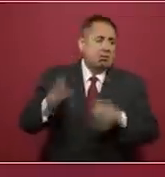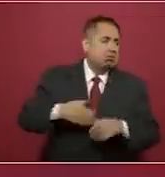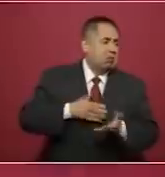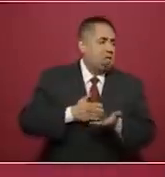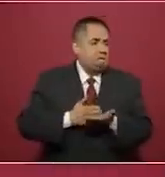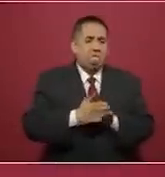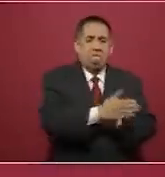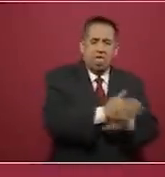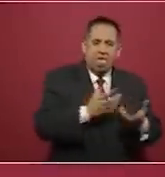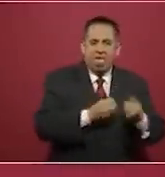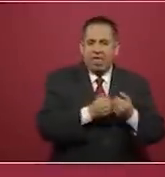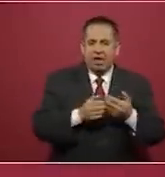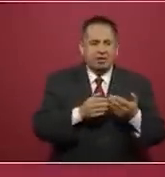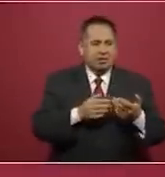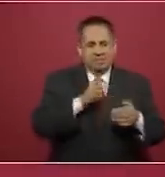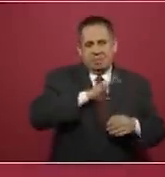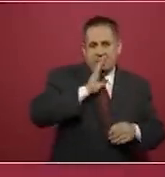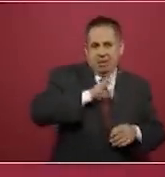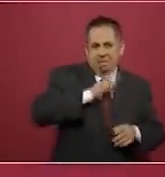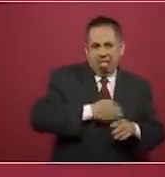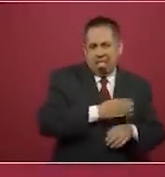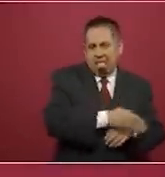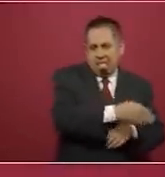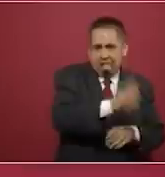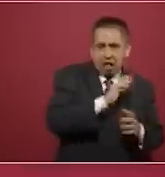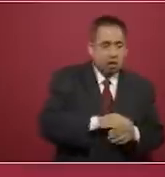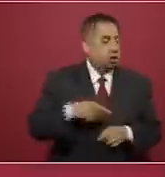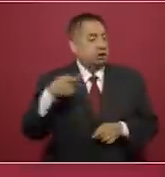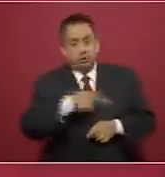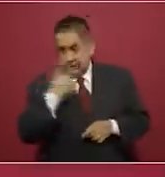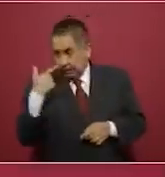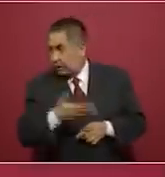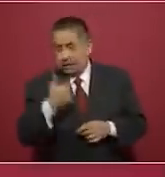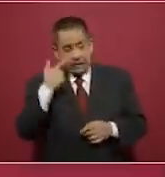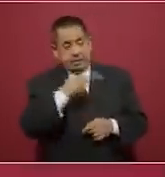antisociales los acribillaban